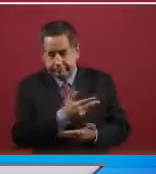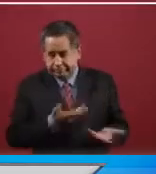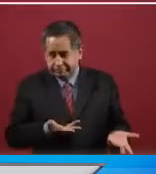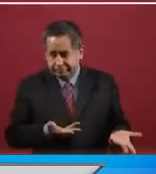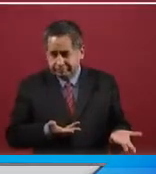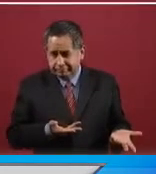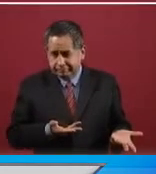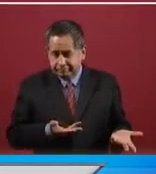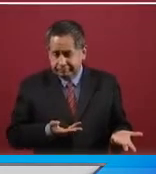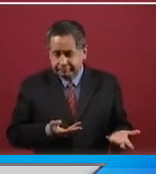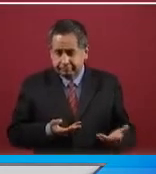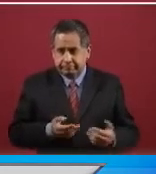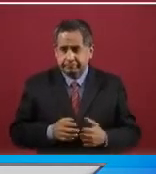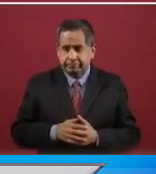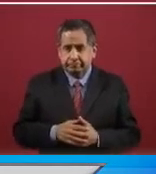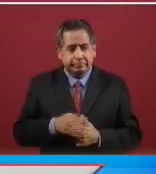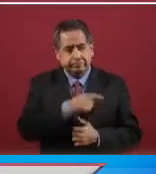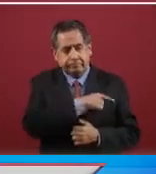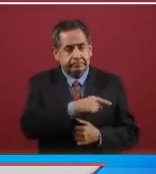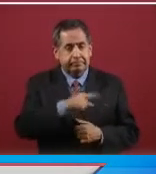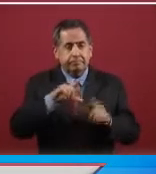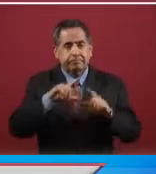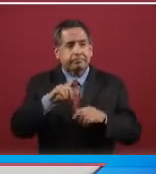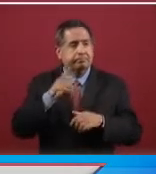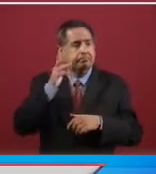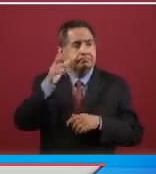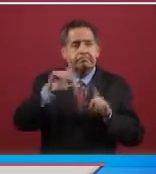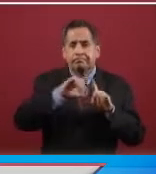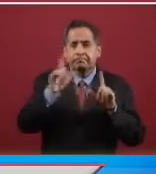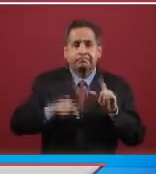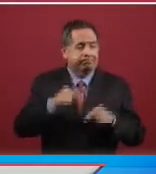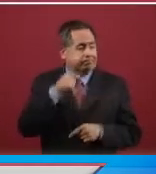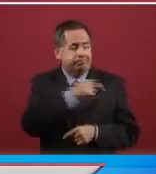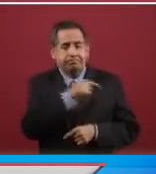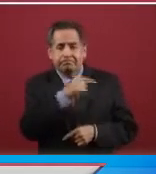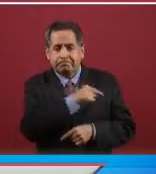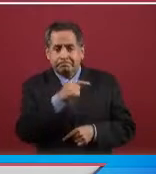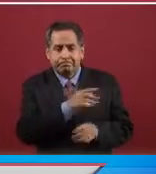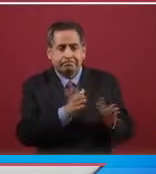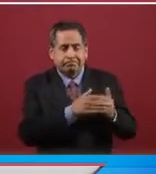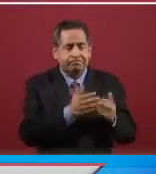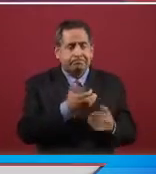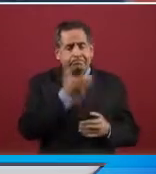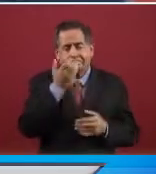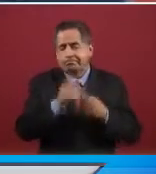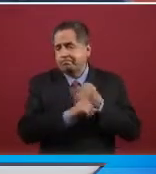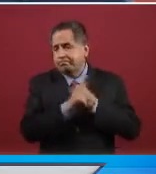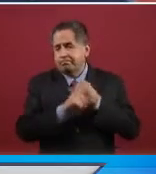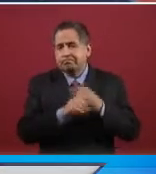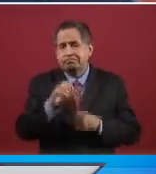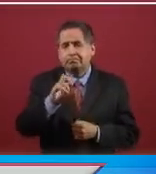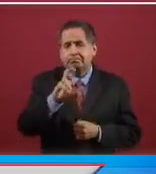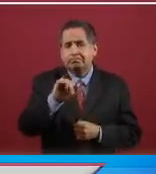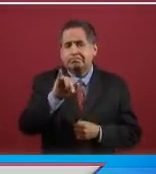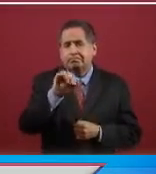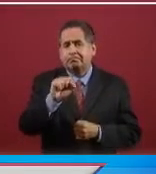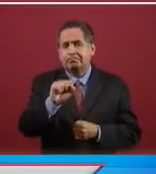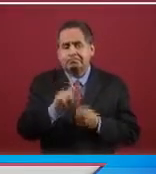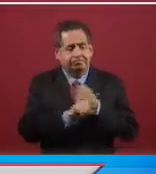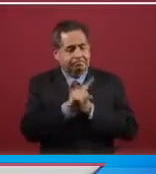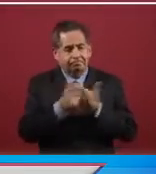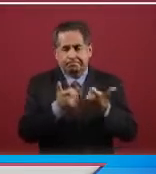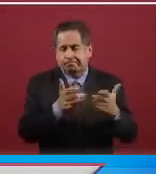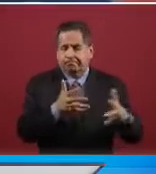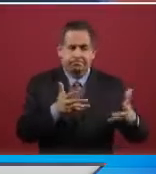Reforma energética. Llevaron al país a una de las peores crisis en la historia